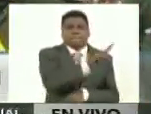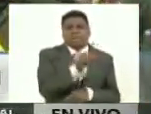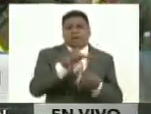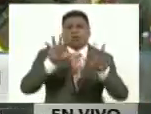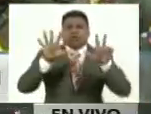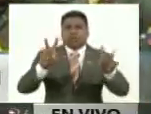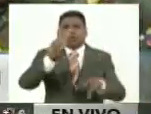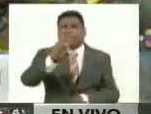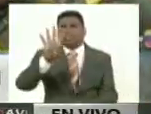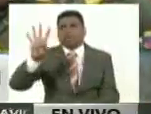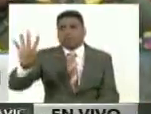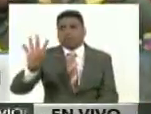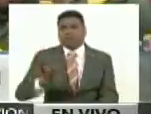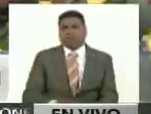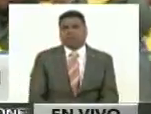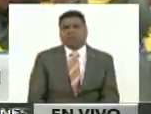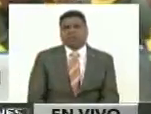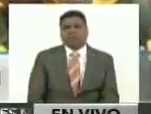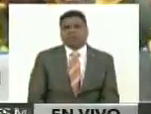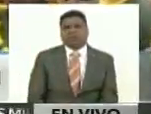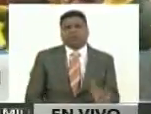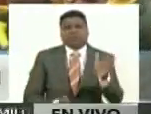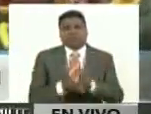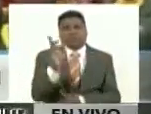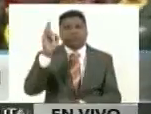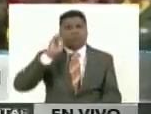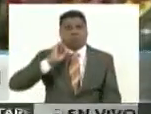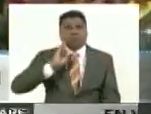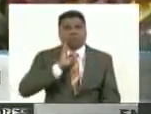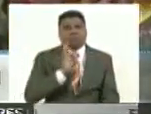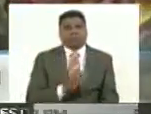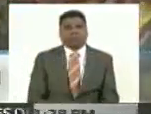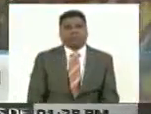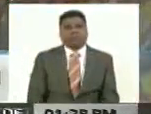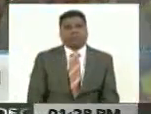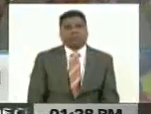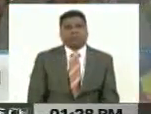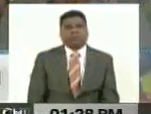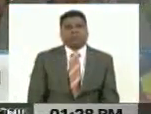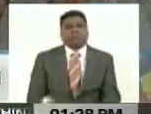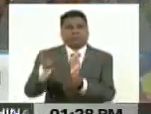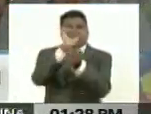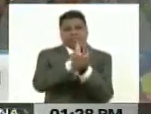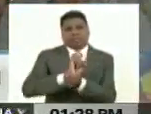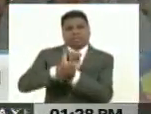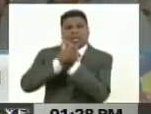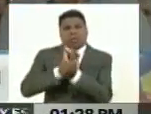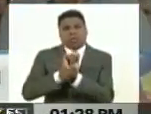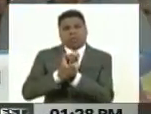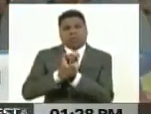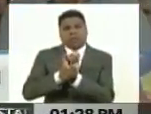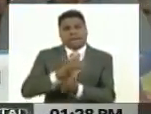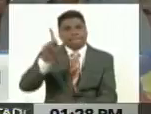1824, fue designado Bolívar dictador del Perú.